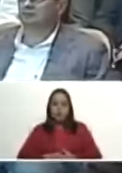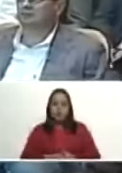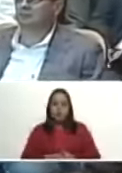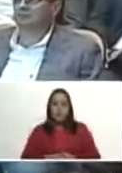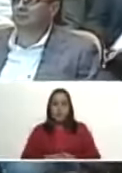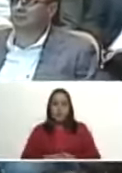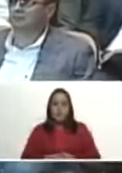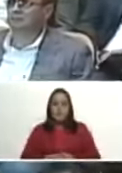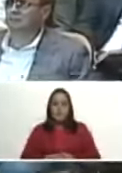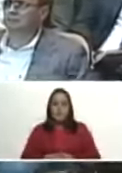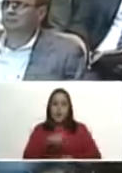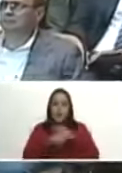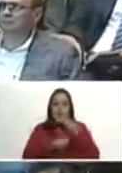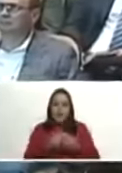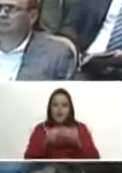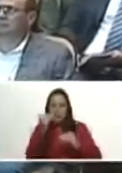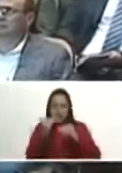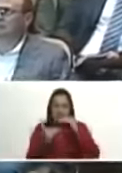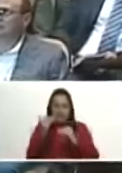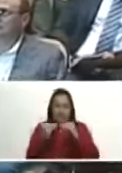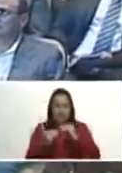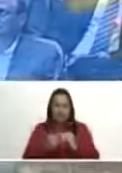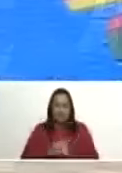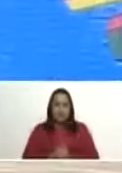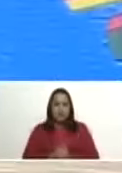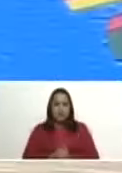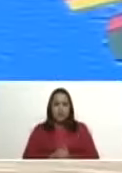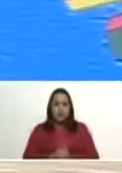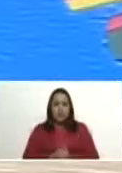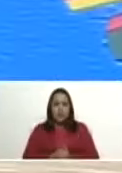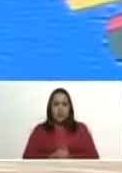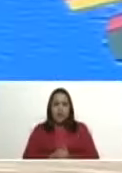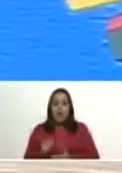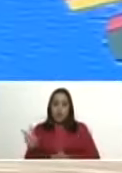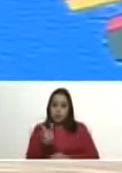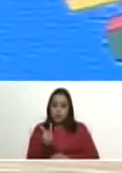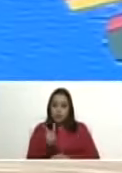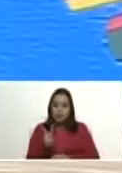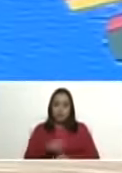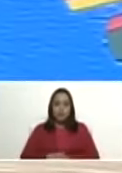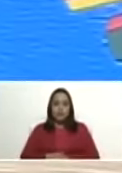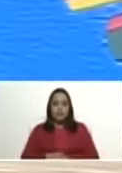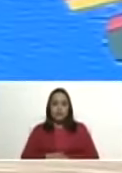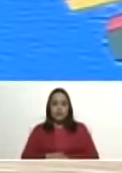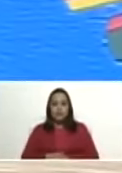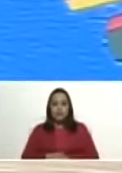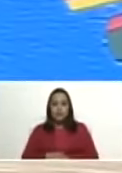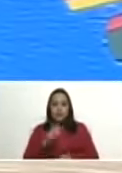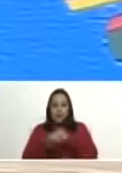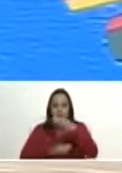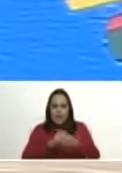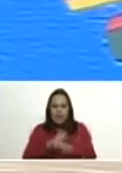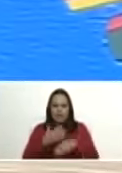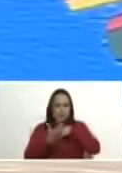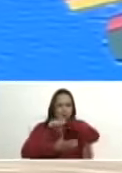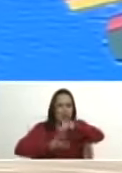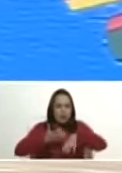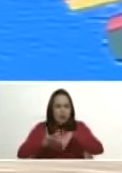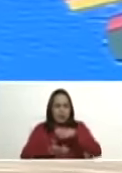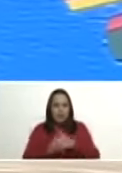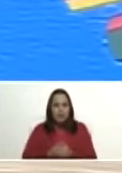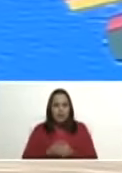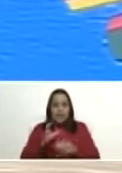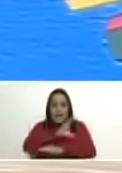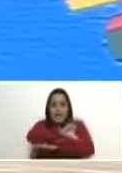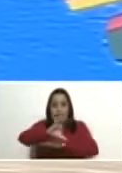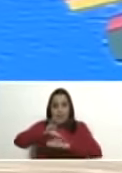para desestabilizar a Venezuela, para desestabilizar el